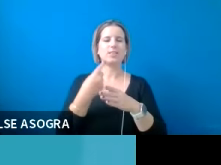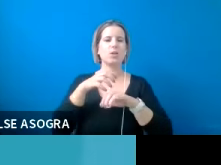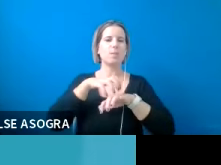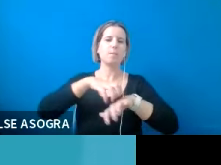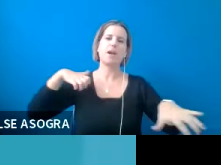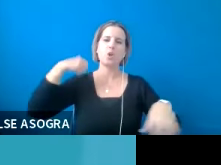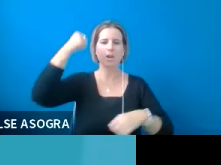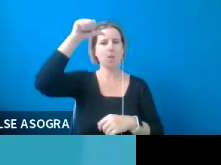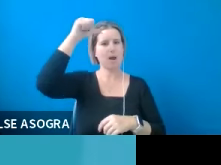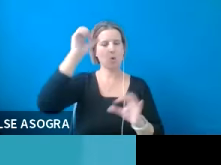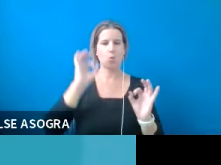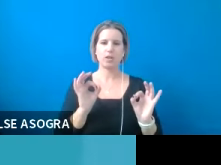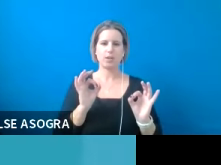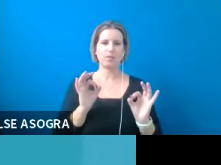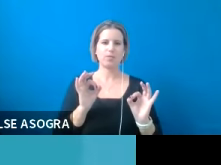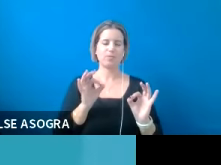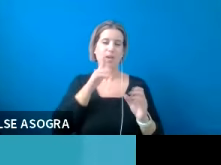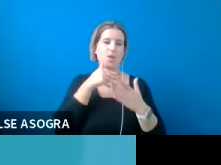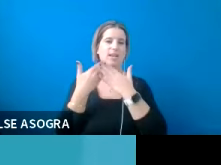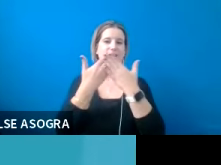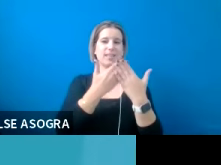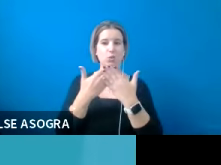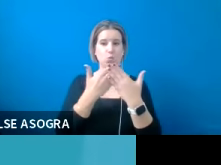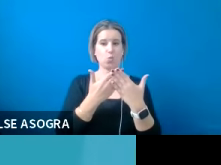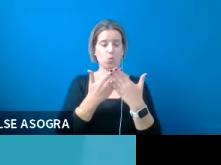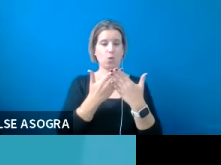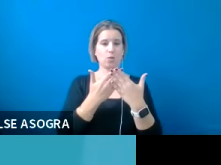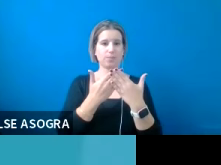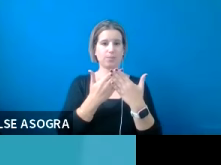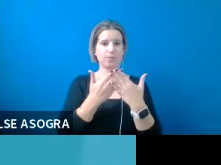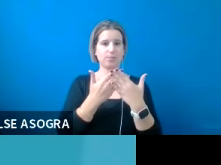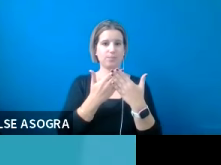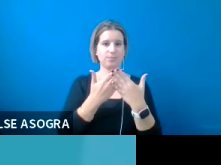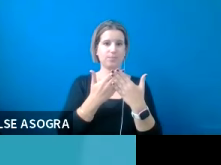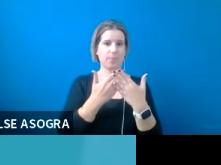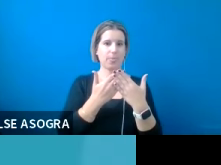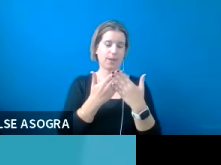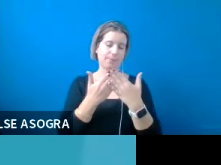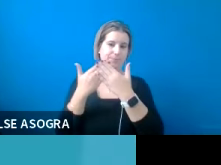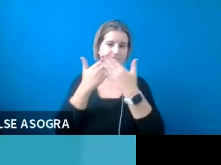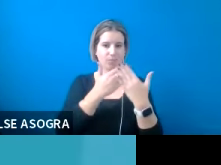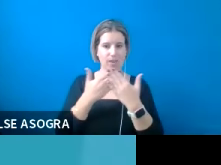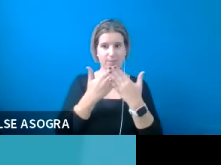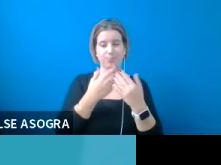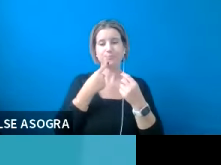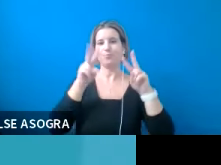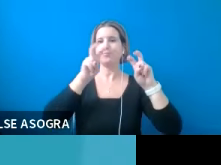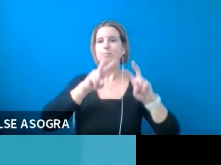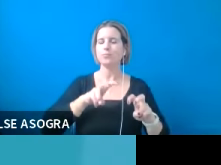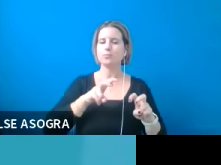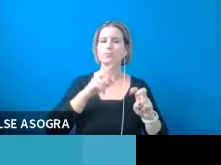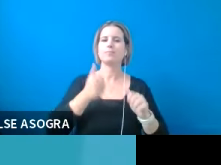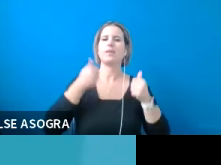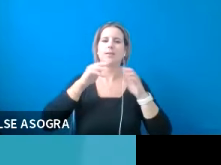masculino y los estudios que tienden los estudios que se realizan tienden a